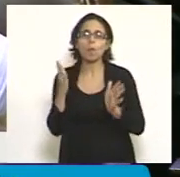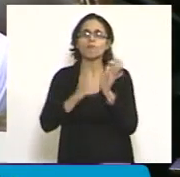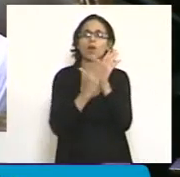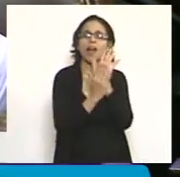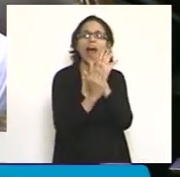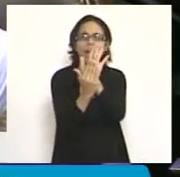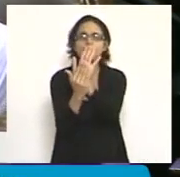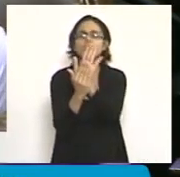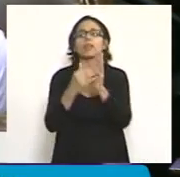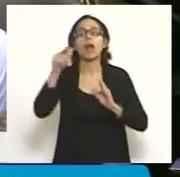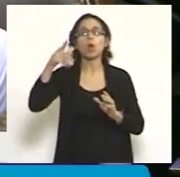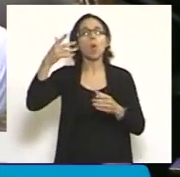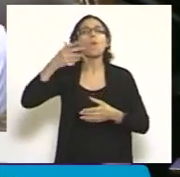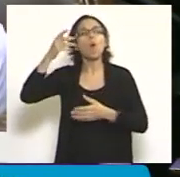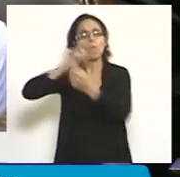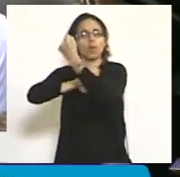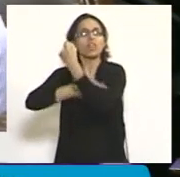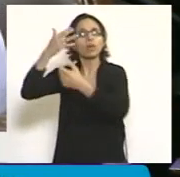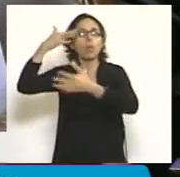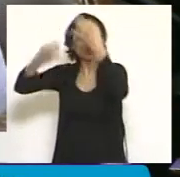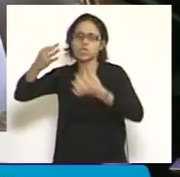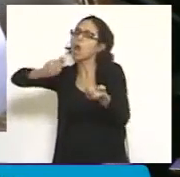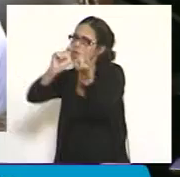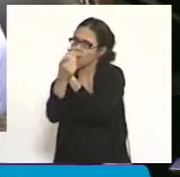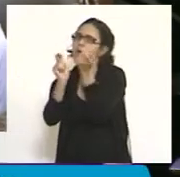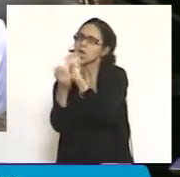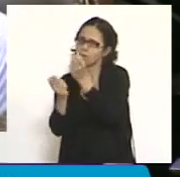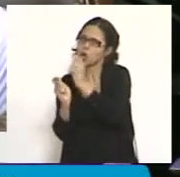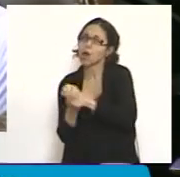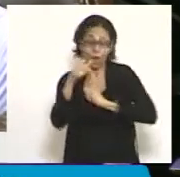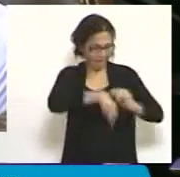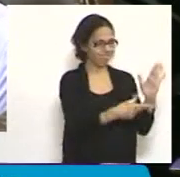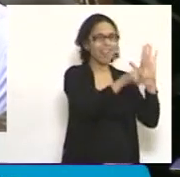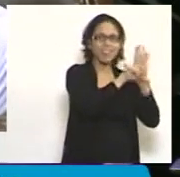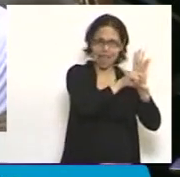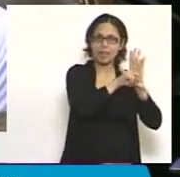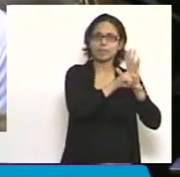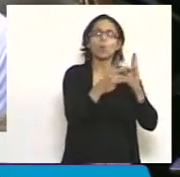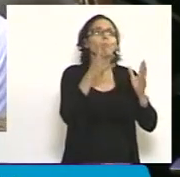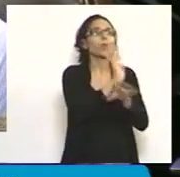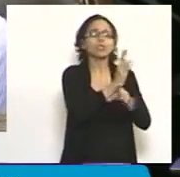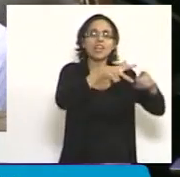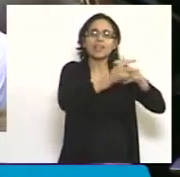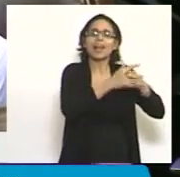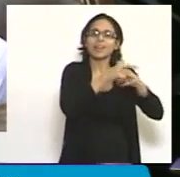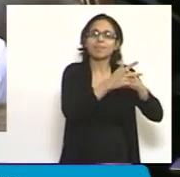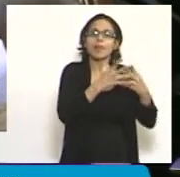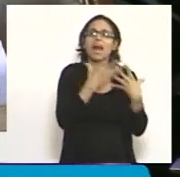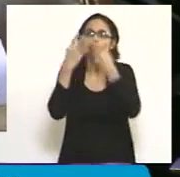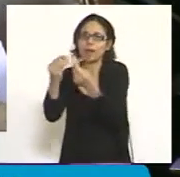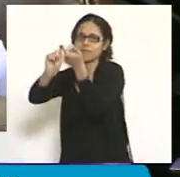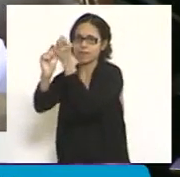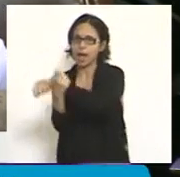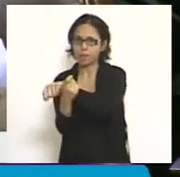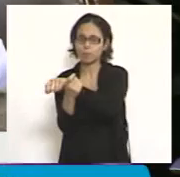su reforma, y estas leyes son unos de los instrumentos, faltan todavía otros, que van a